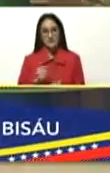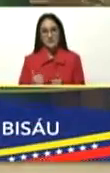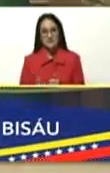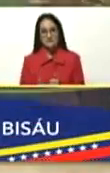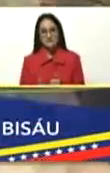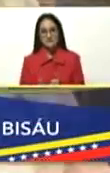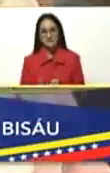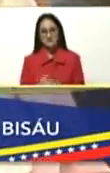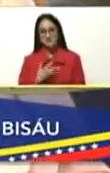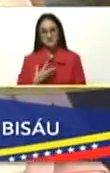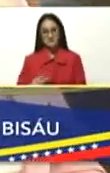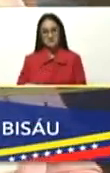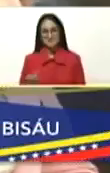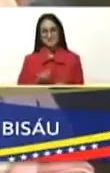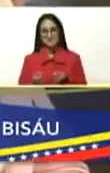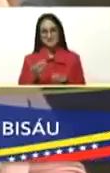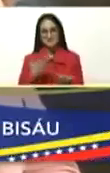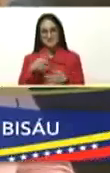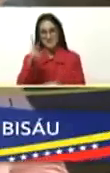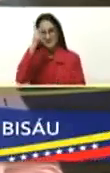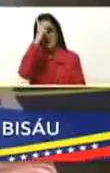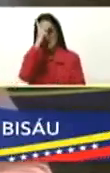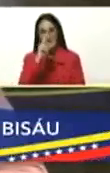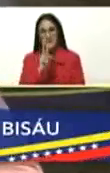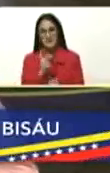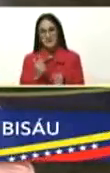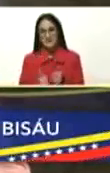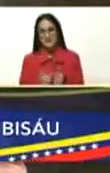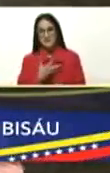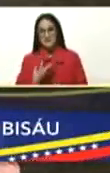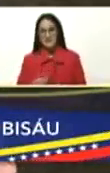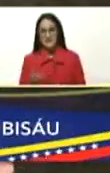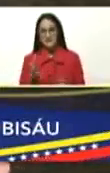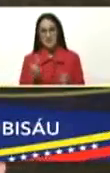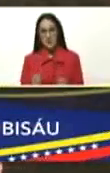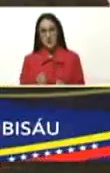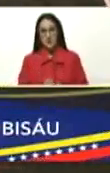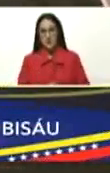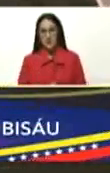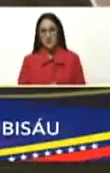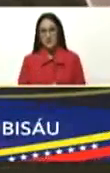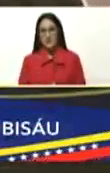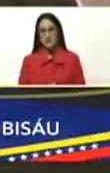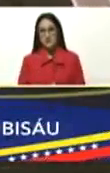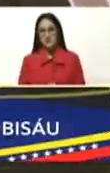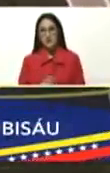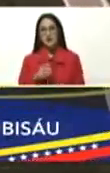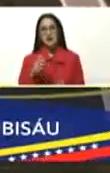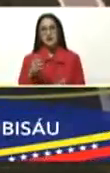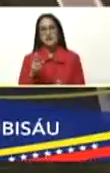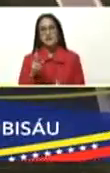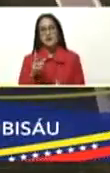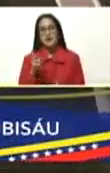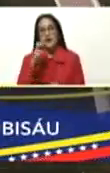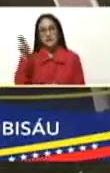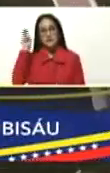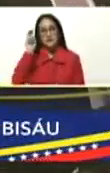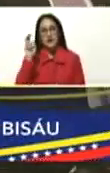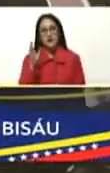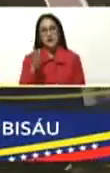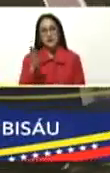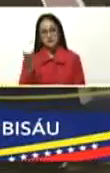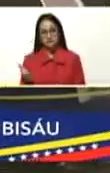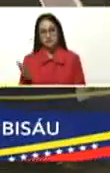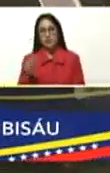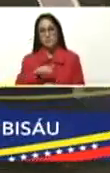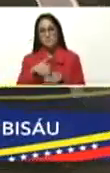vicepresidente de Economía, Tarek El Aissami, vicepresidente de Seguridad, almirante en jefe, Remigio Ceballos, canciller, Carlos